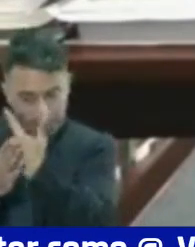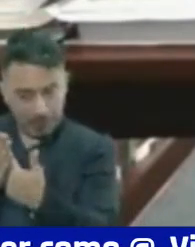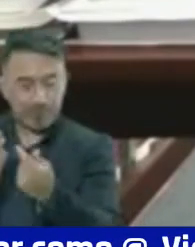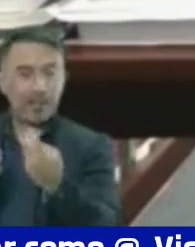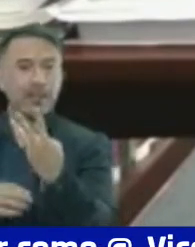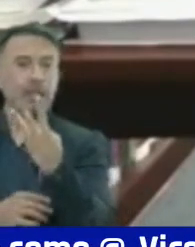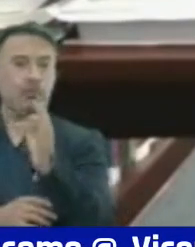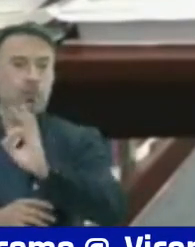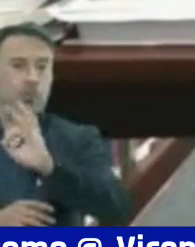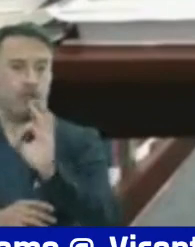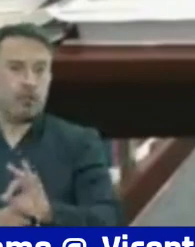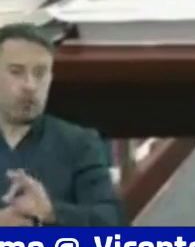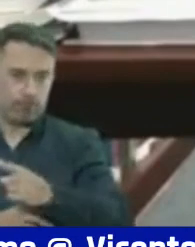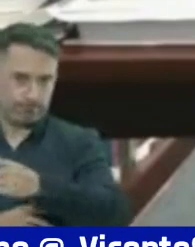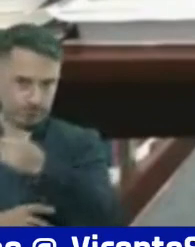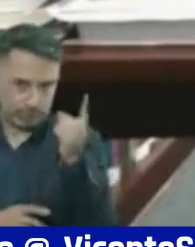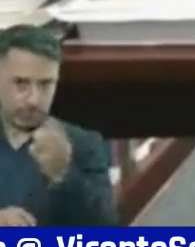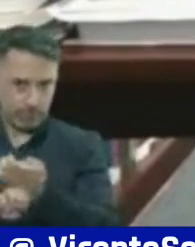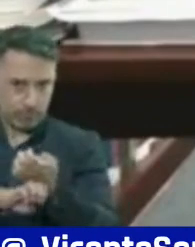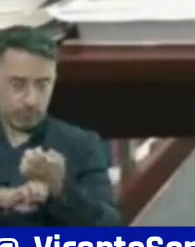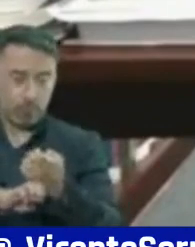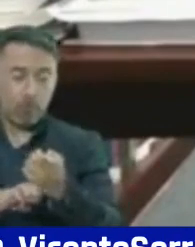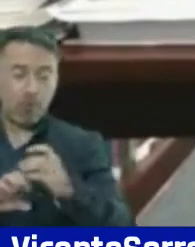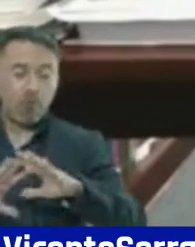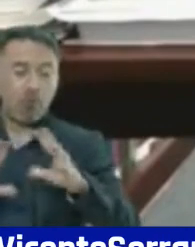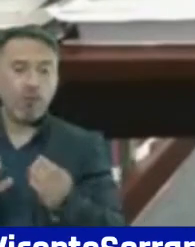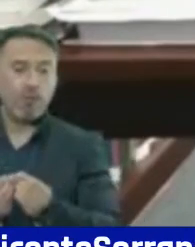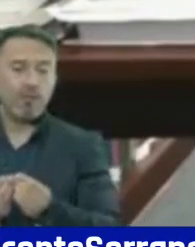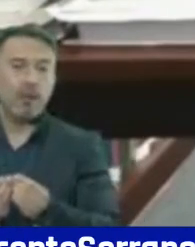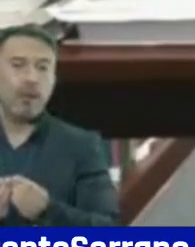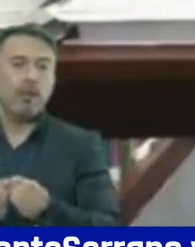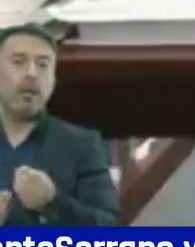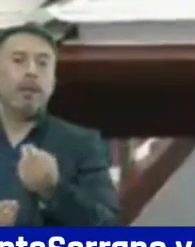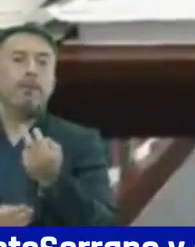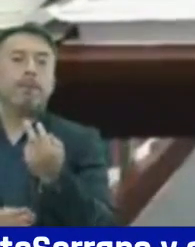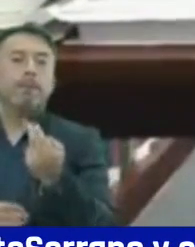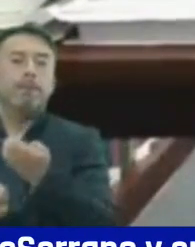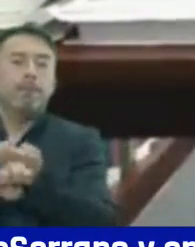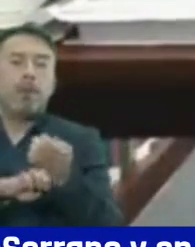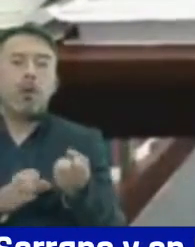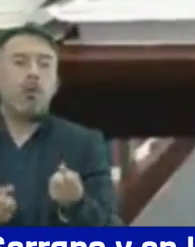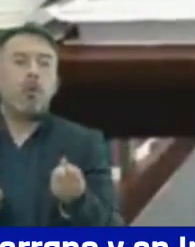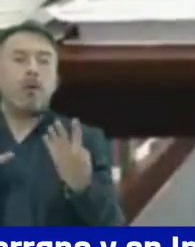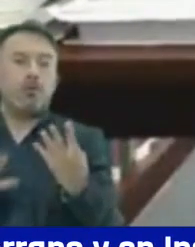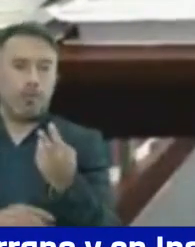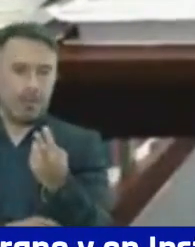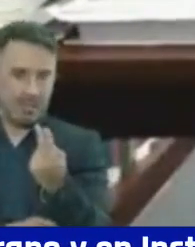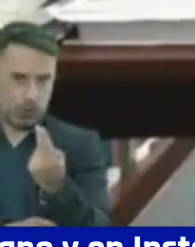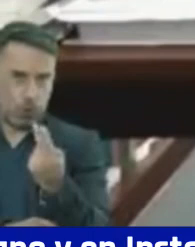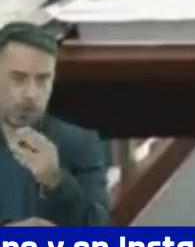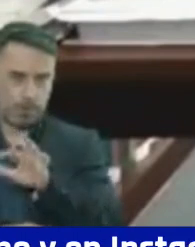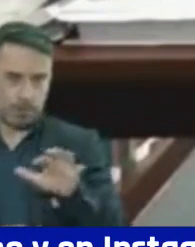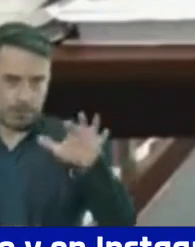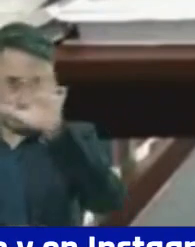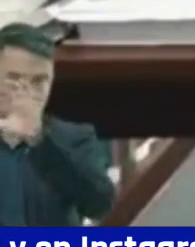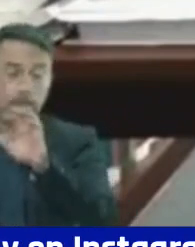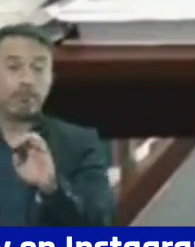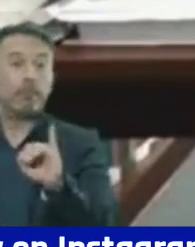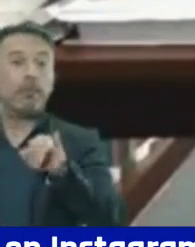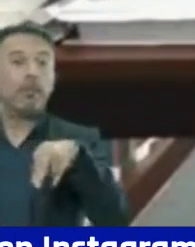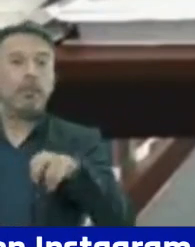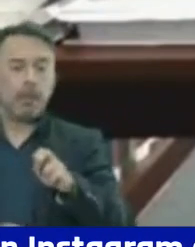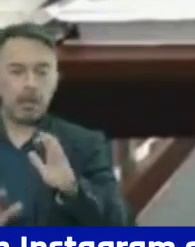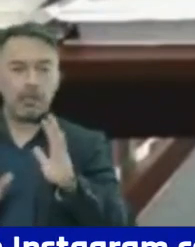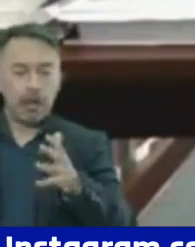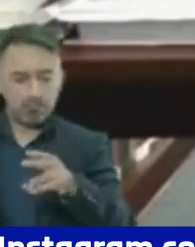entidades federativas, el número ascendió a 25 estados. Cabe destacar que el INE llevó a cabo la verificación